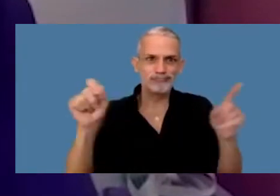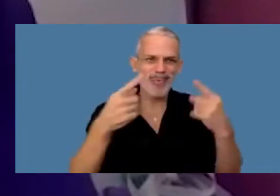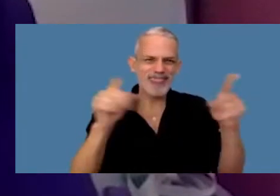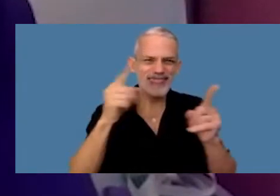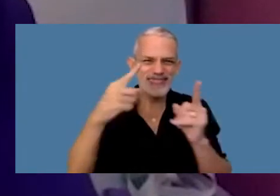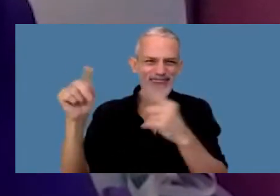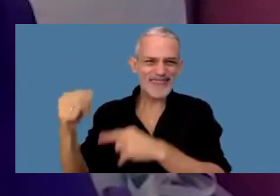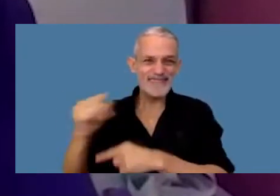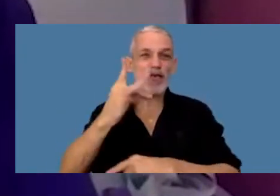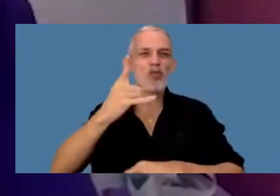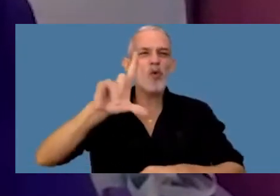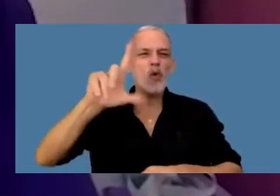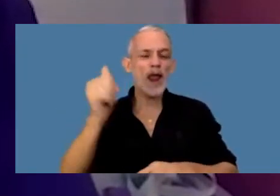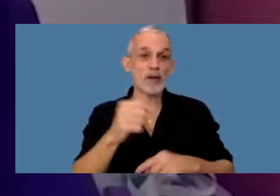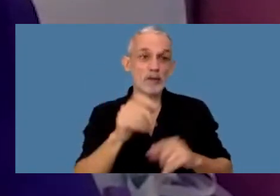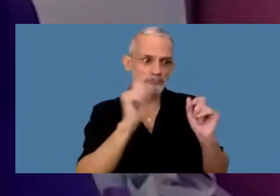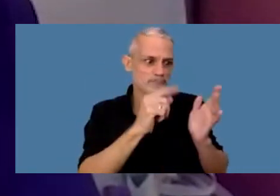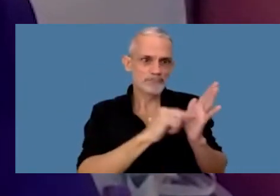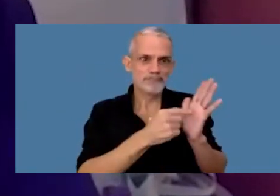posparto.